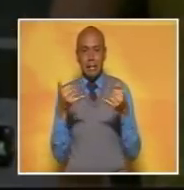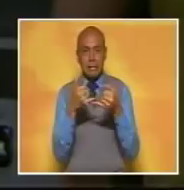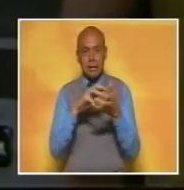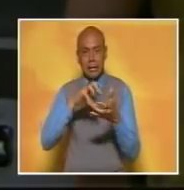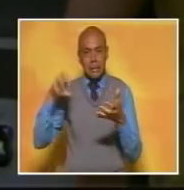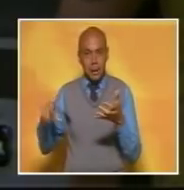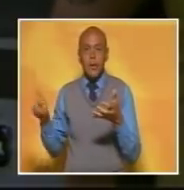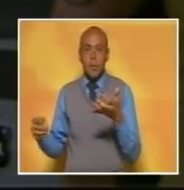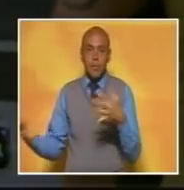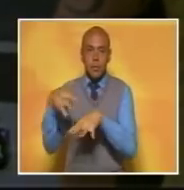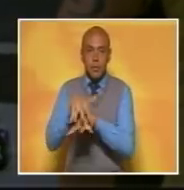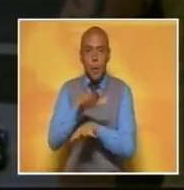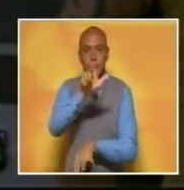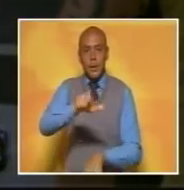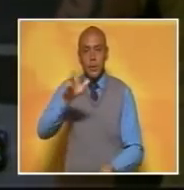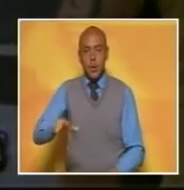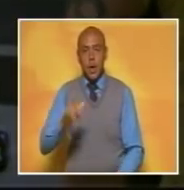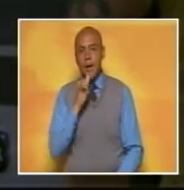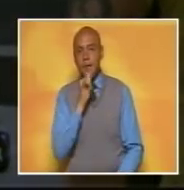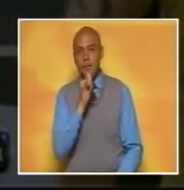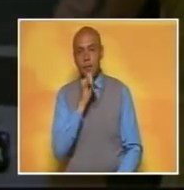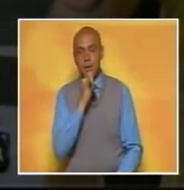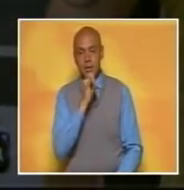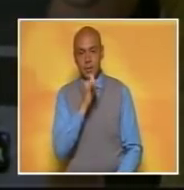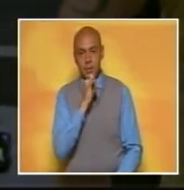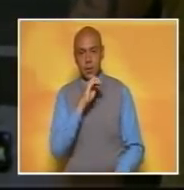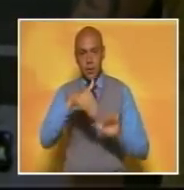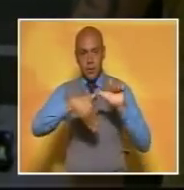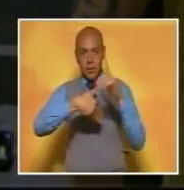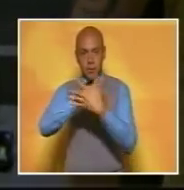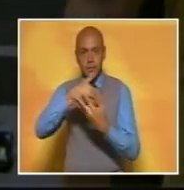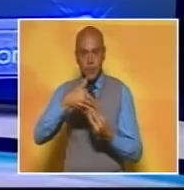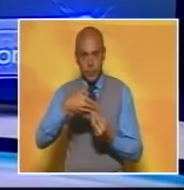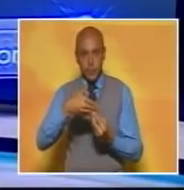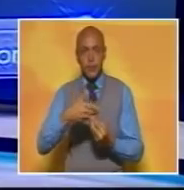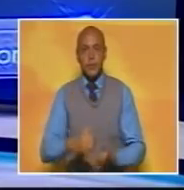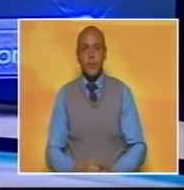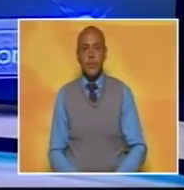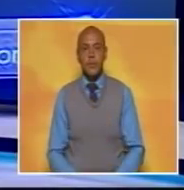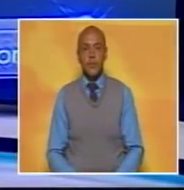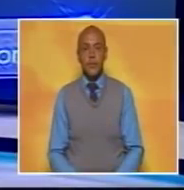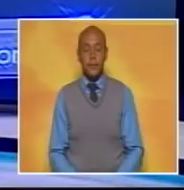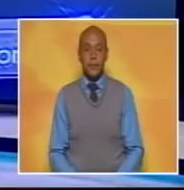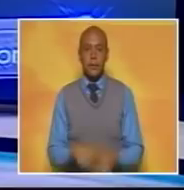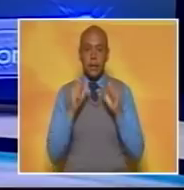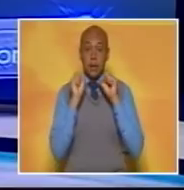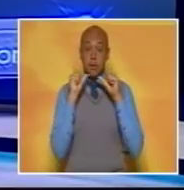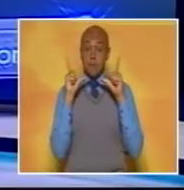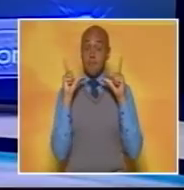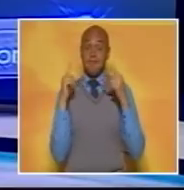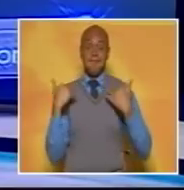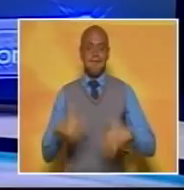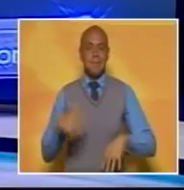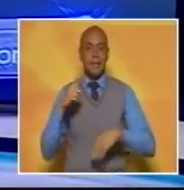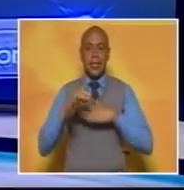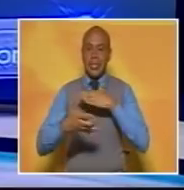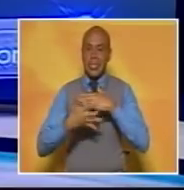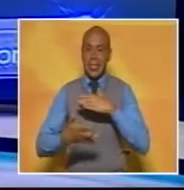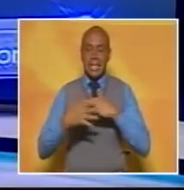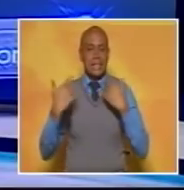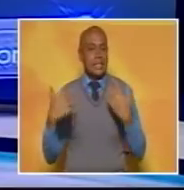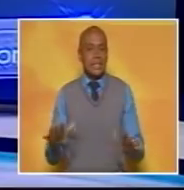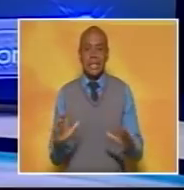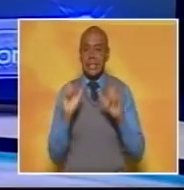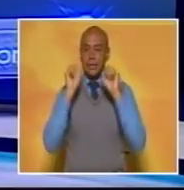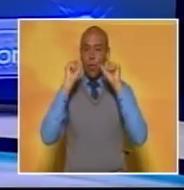clientes. Henry Llanos, Voz de América. Bueno, impresionante. La tecnología no para de